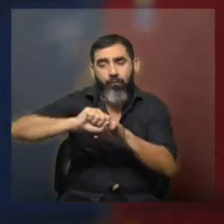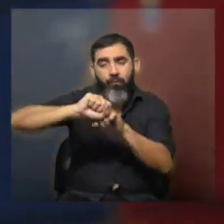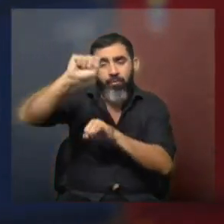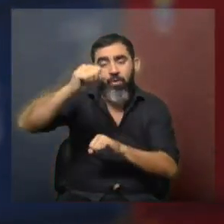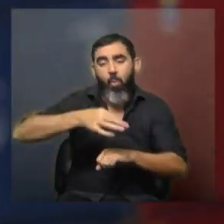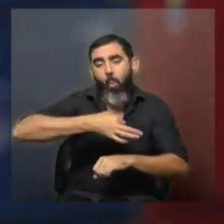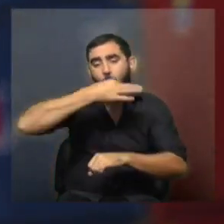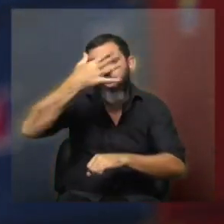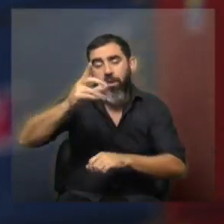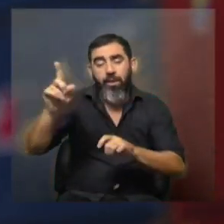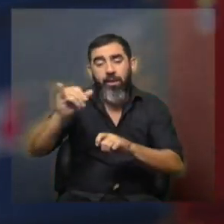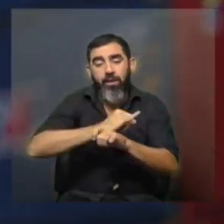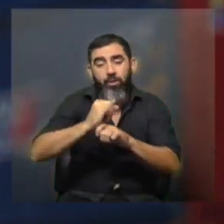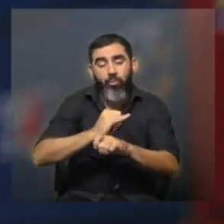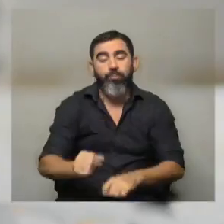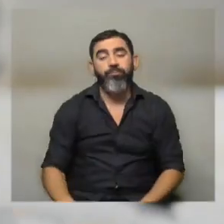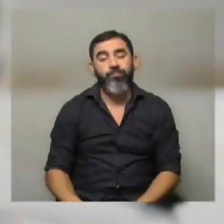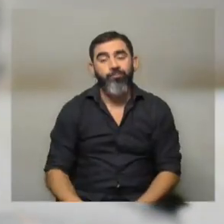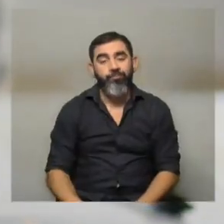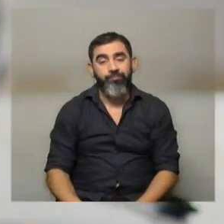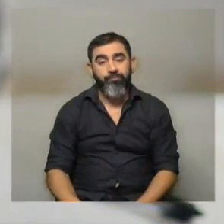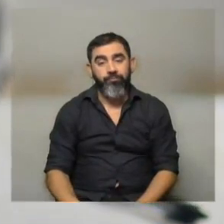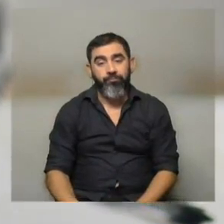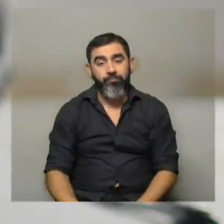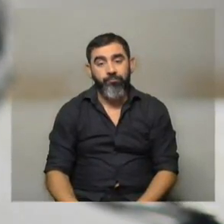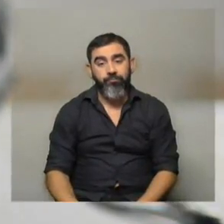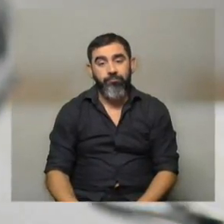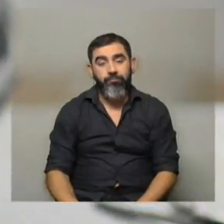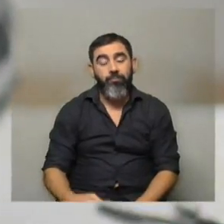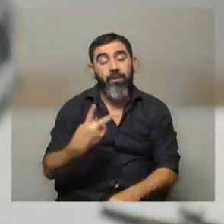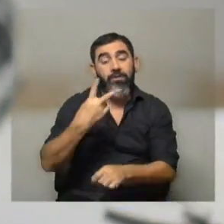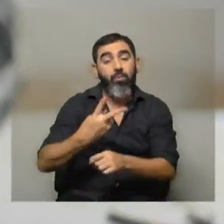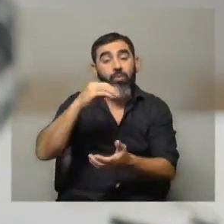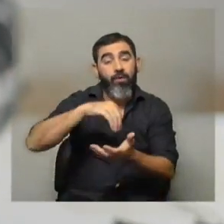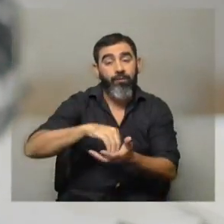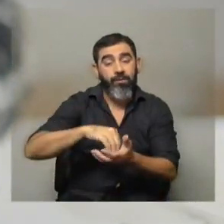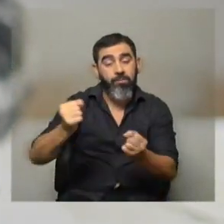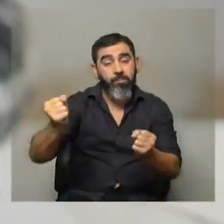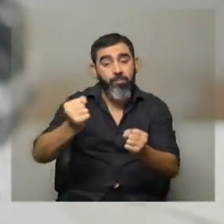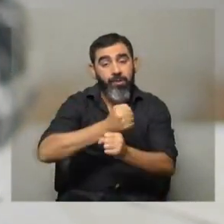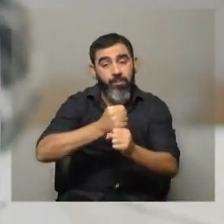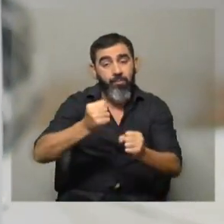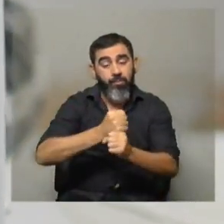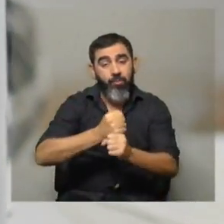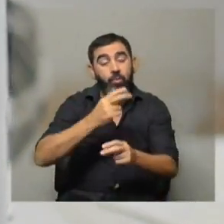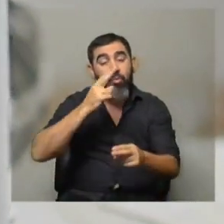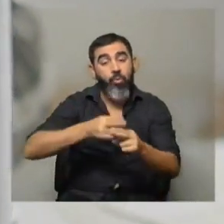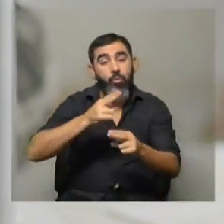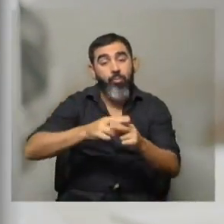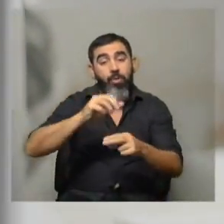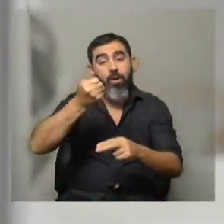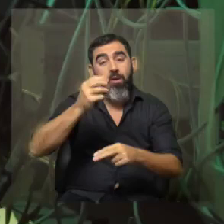de cualquier institución universitaria. Se trata de la segunda edición de este galardón, que lleva el nombre de